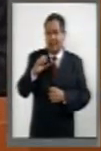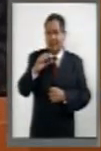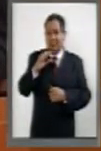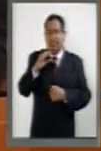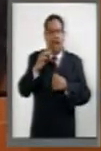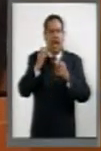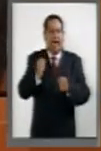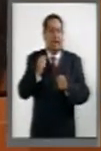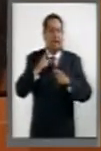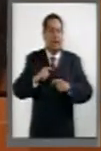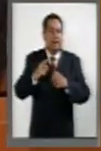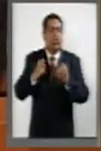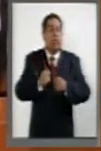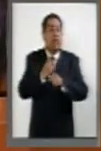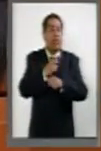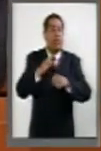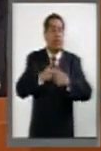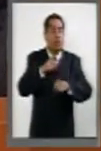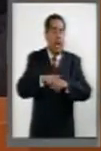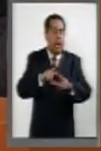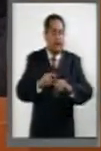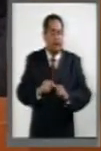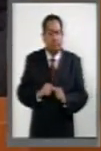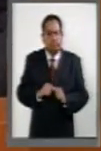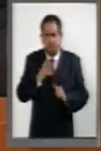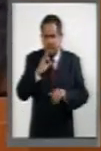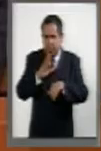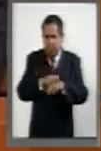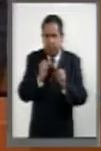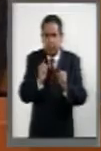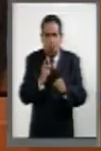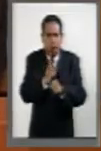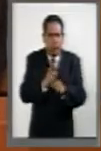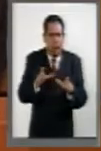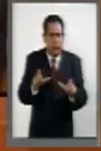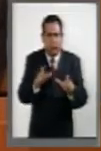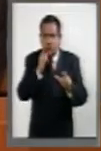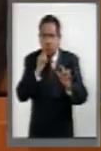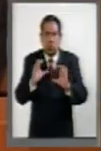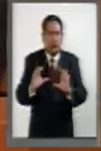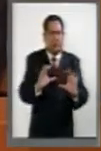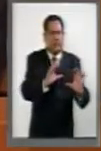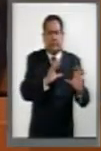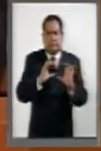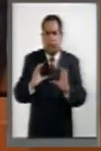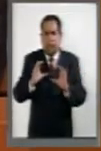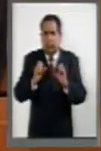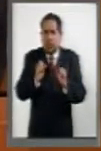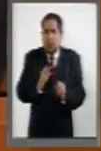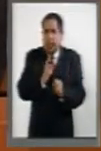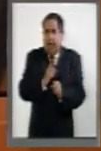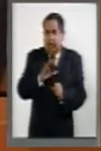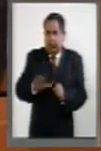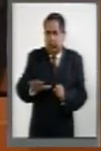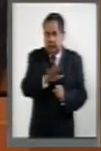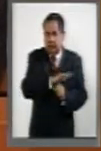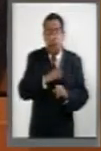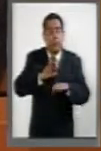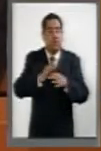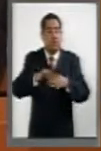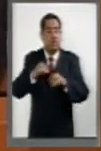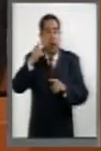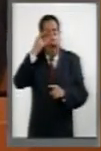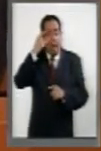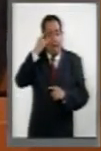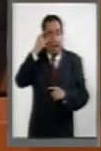de Seguridad Industrial, a que se revisaran e incrementaran las medidas de seguridad en las plataformas de Petróleos Mexicanos, en particular en la zona de Campeche, para